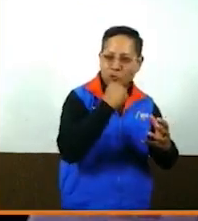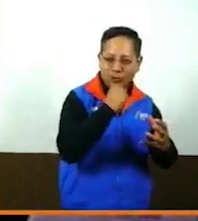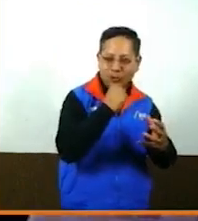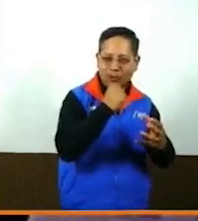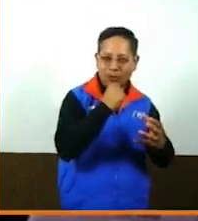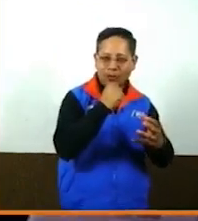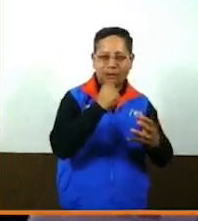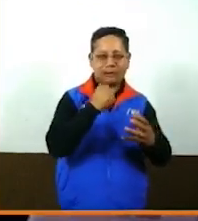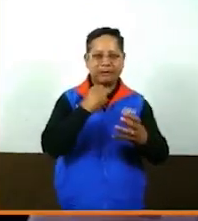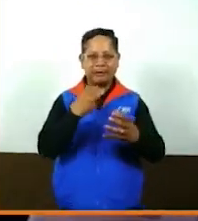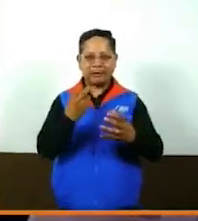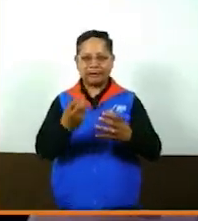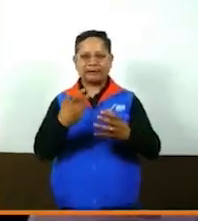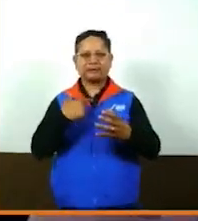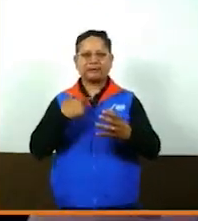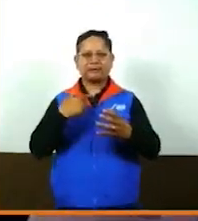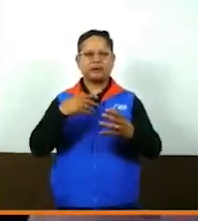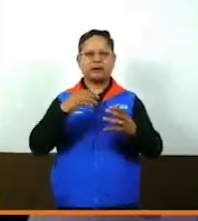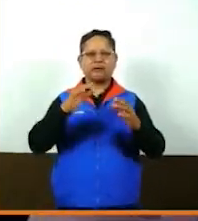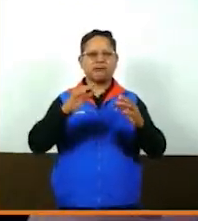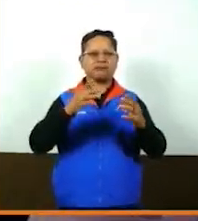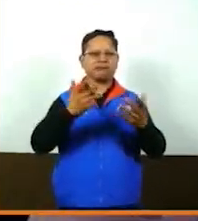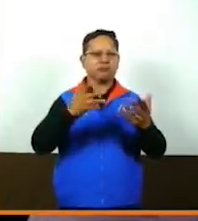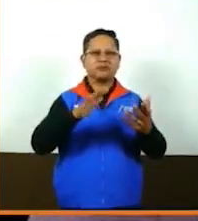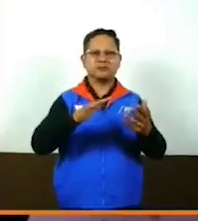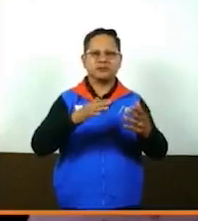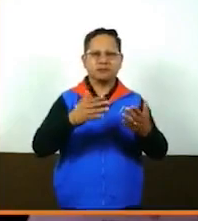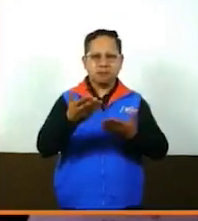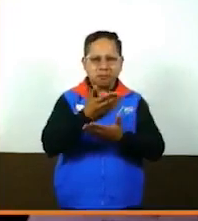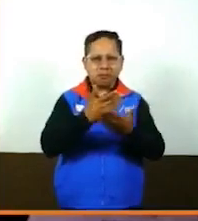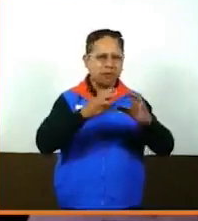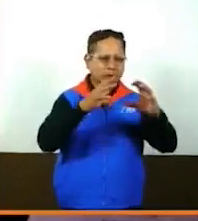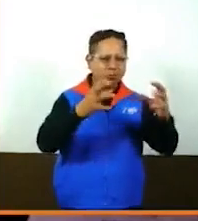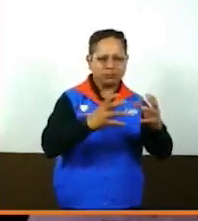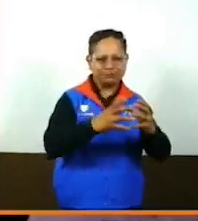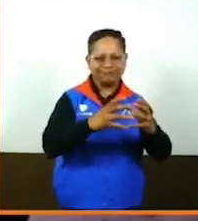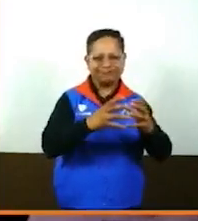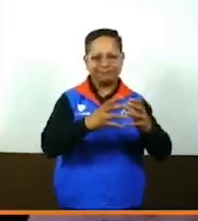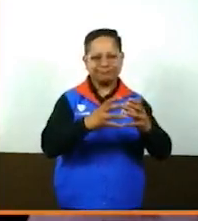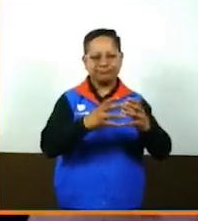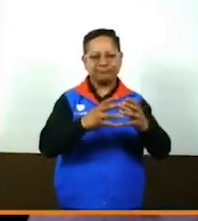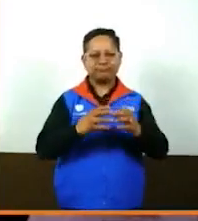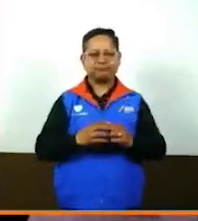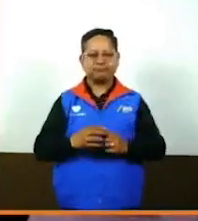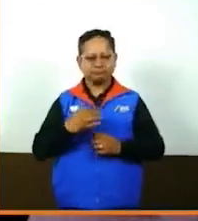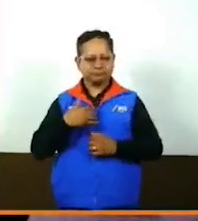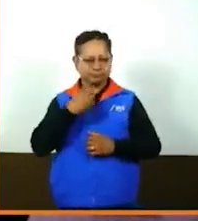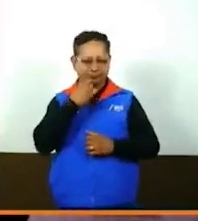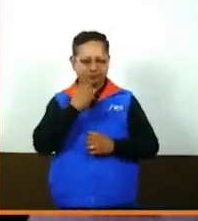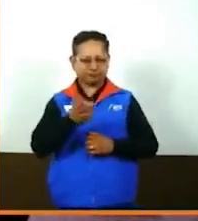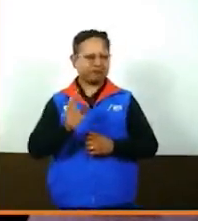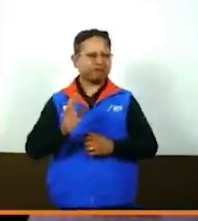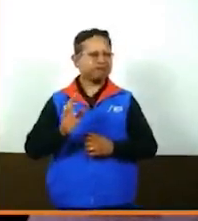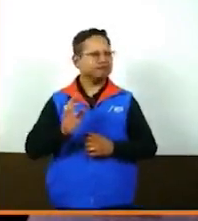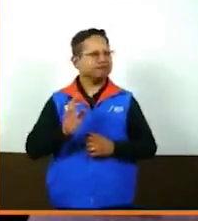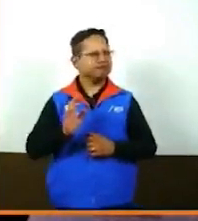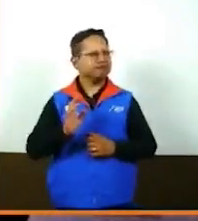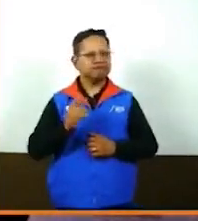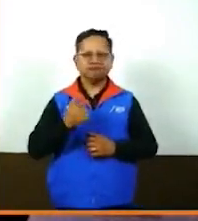muy importante en las cuestiones medioambientales, por ejemplo, y allá tu punto. Yo puedo decir, oigan, pues yo,